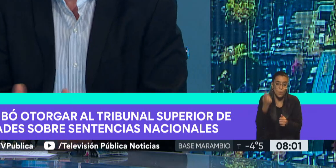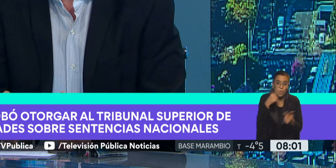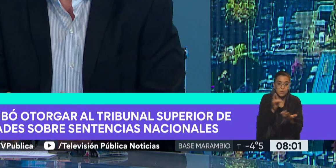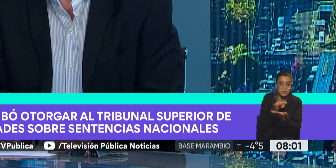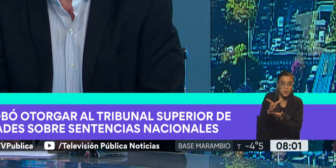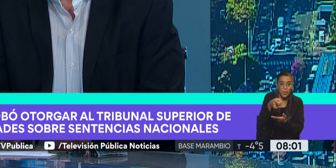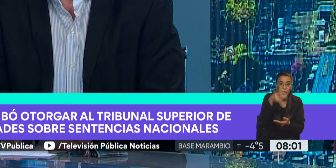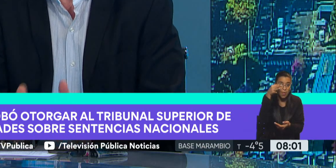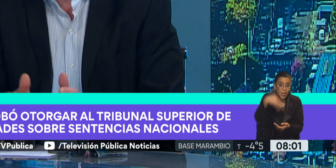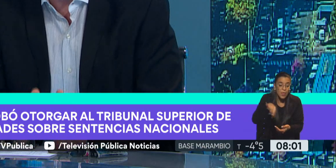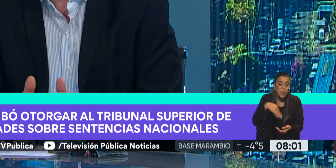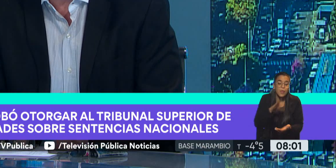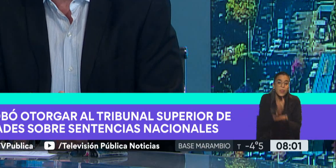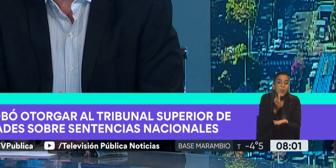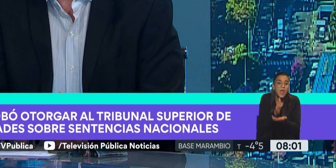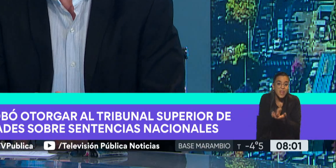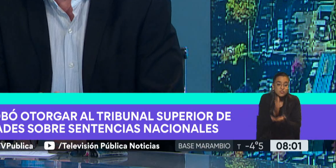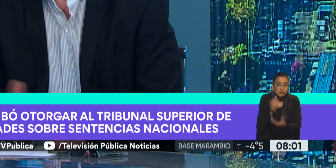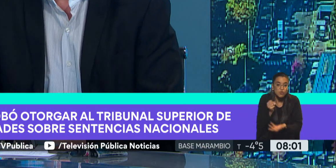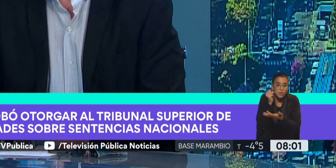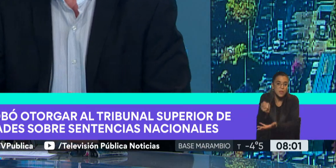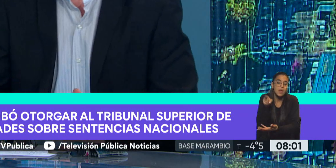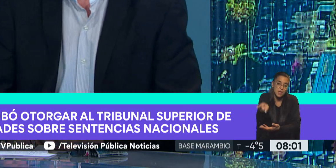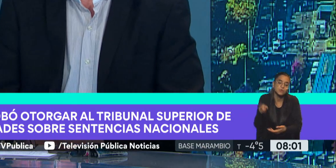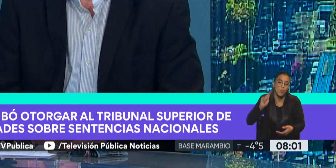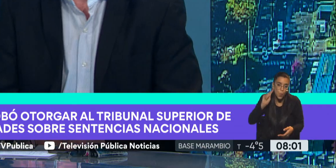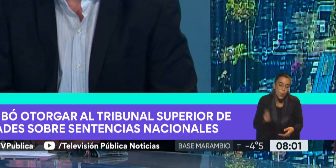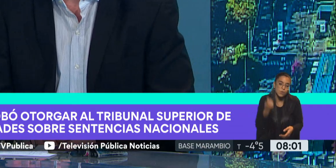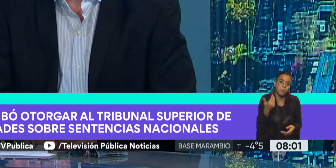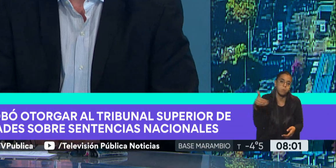trabajo, tenés derecho a una indemnización. Esos juicios son los que más demora han tenido durante la pandemia.